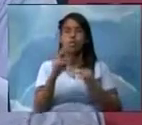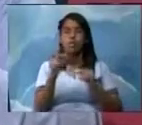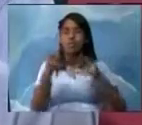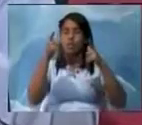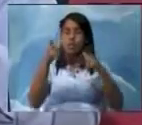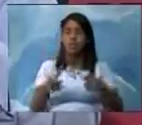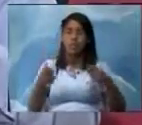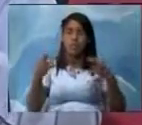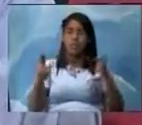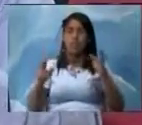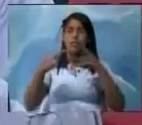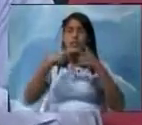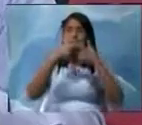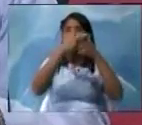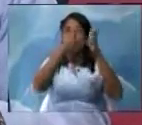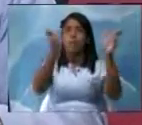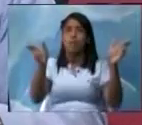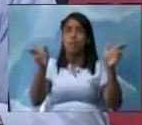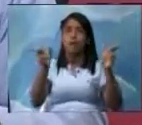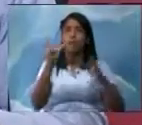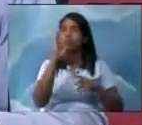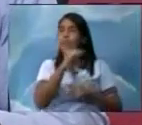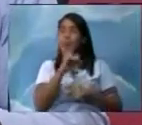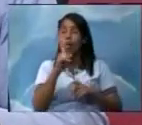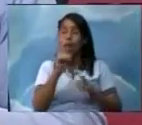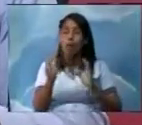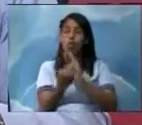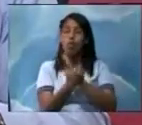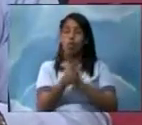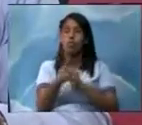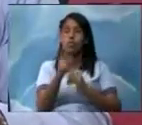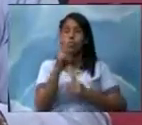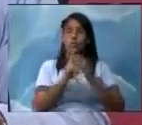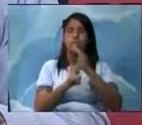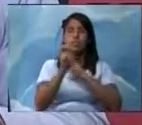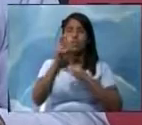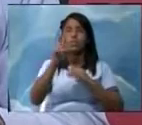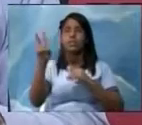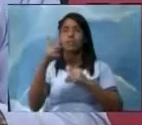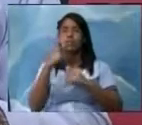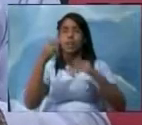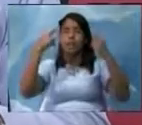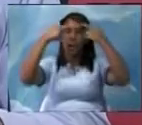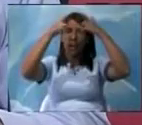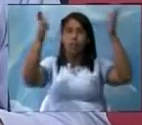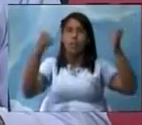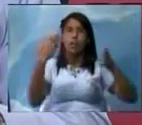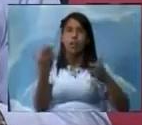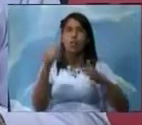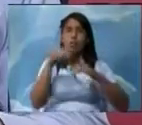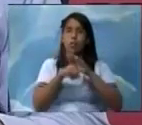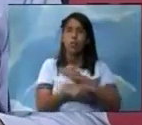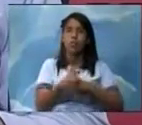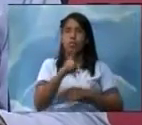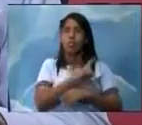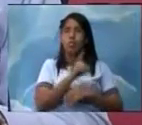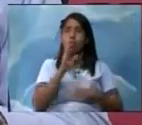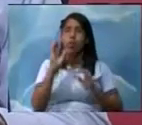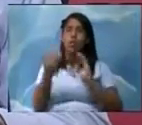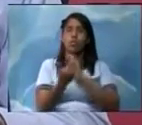haya de ser manifestado nada oculto versículo 22 dice él revela lo profundo y lo